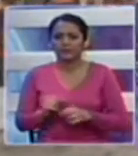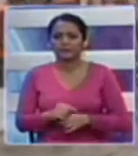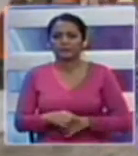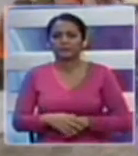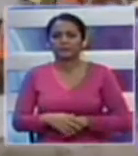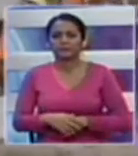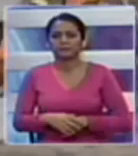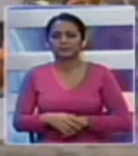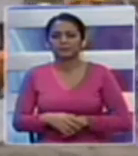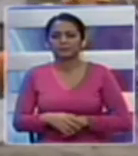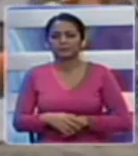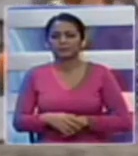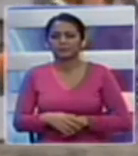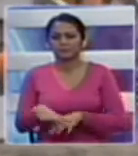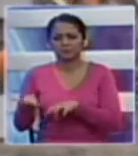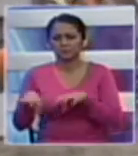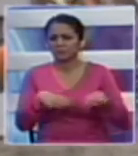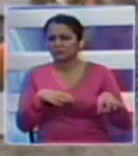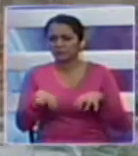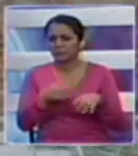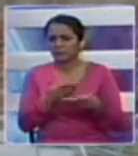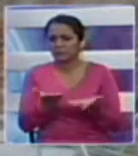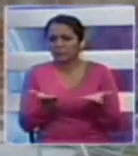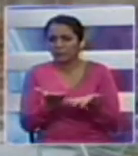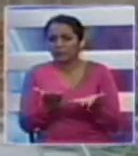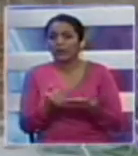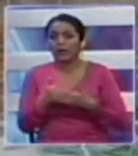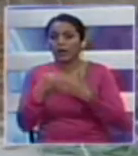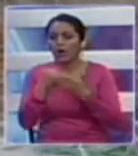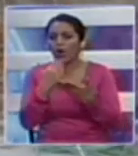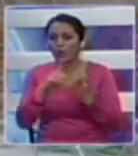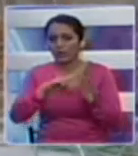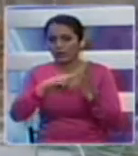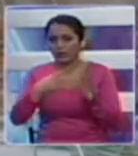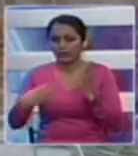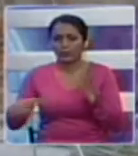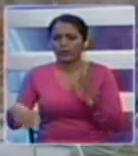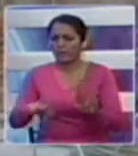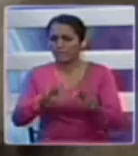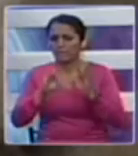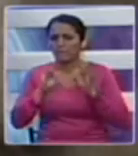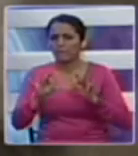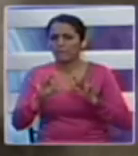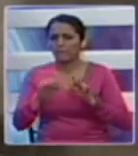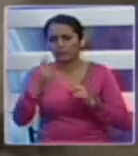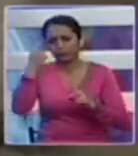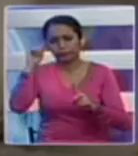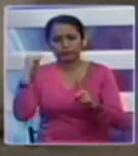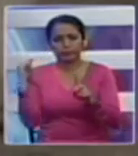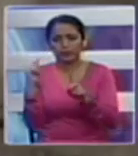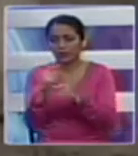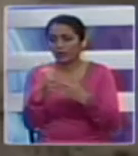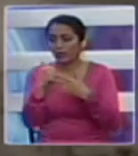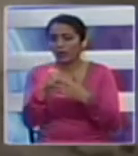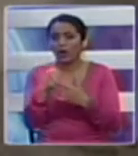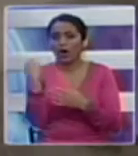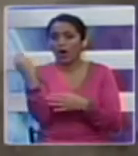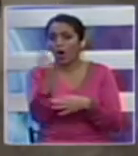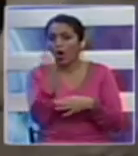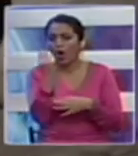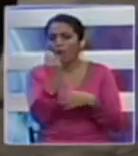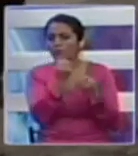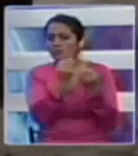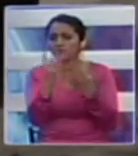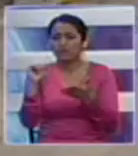de infraestructura educativa serán equipadas con tecnología de punta y tienen el objetivo de permitir que miles de estudiantes mejoren sus condiciones